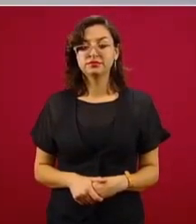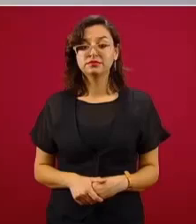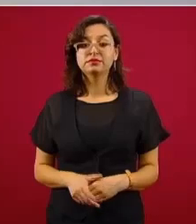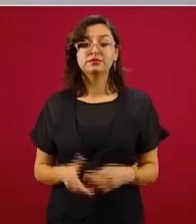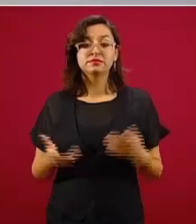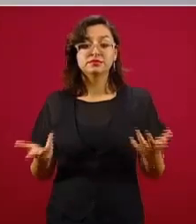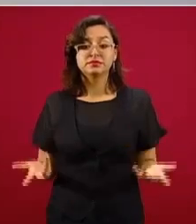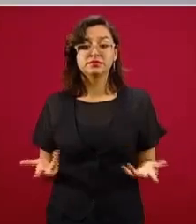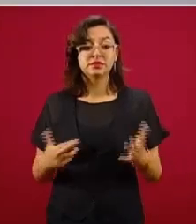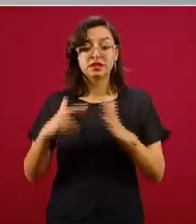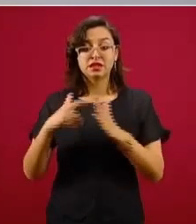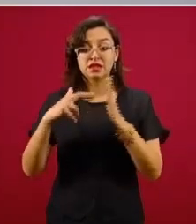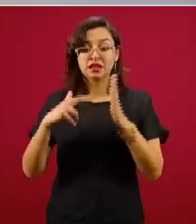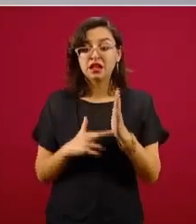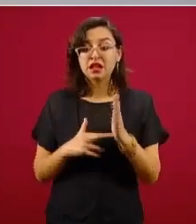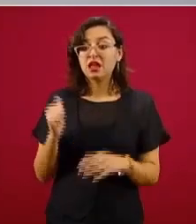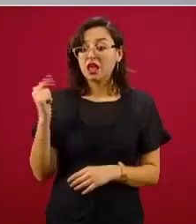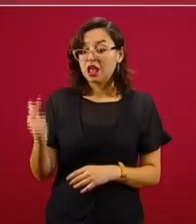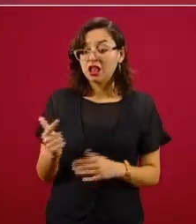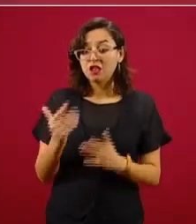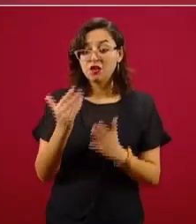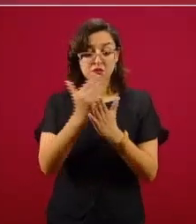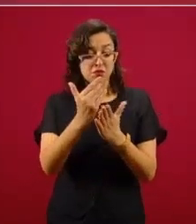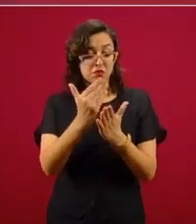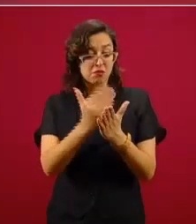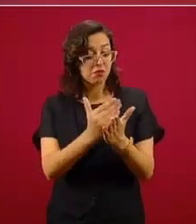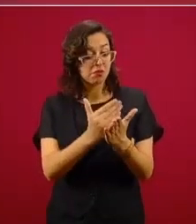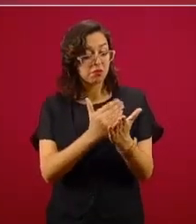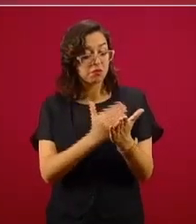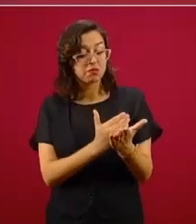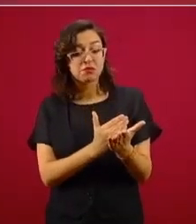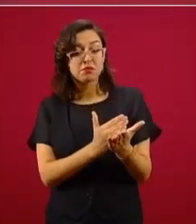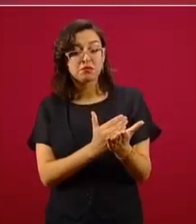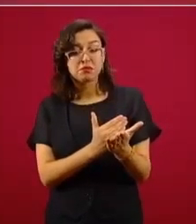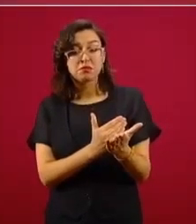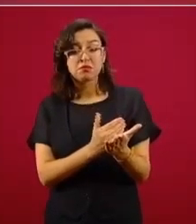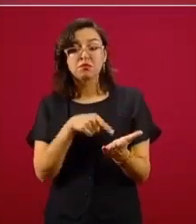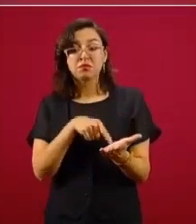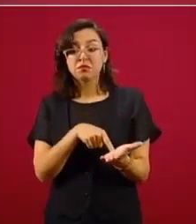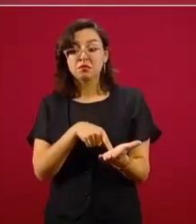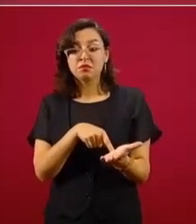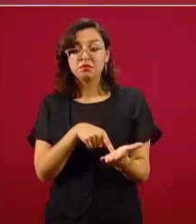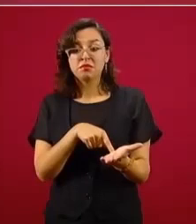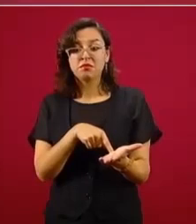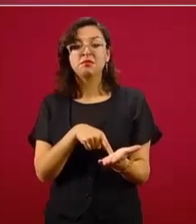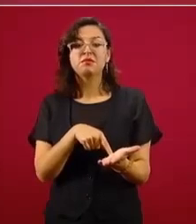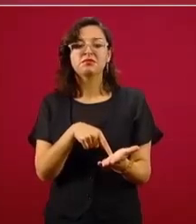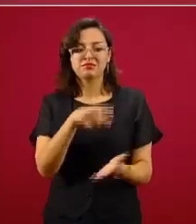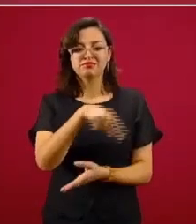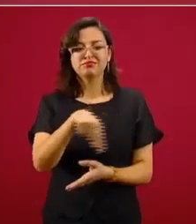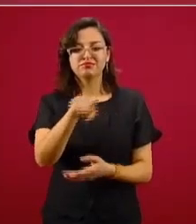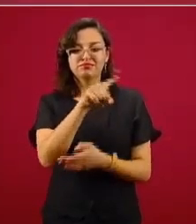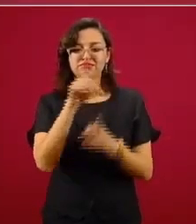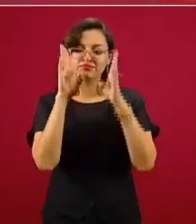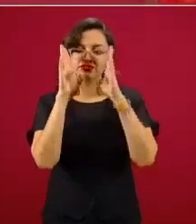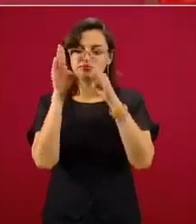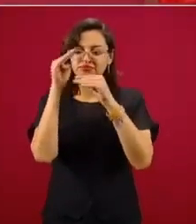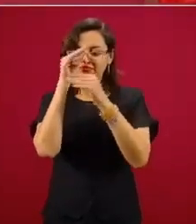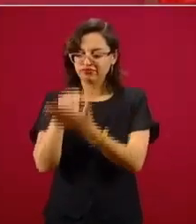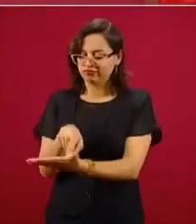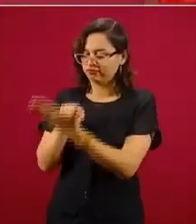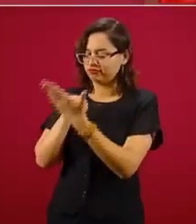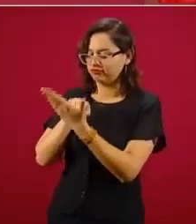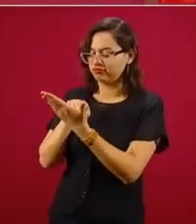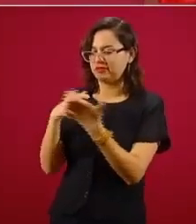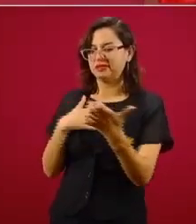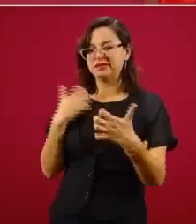cualquier reglamentación que se haga le serviría a los conservadores que están ahora de